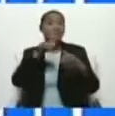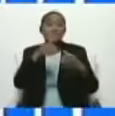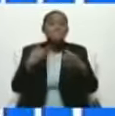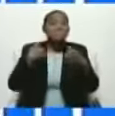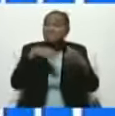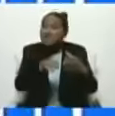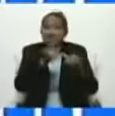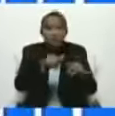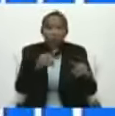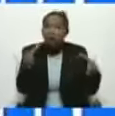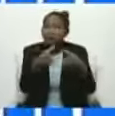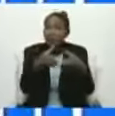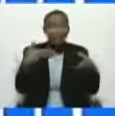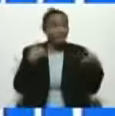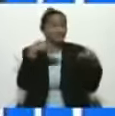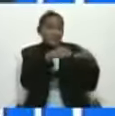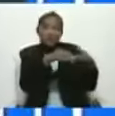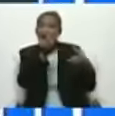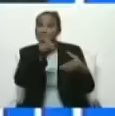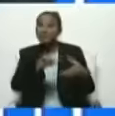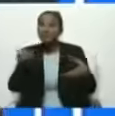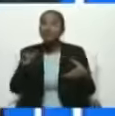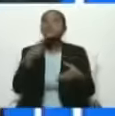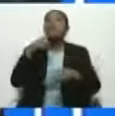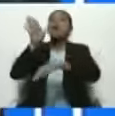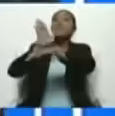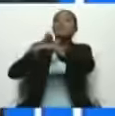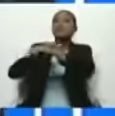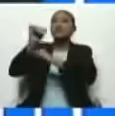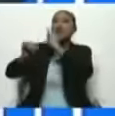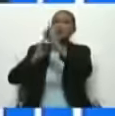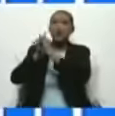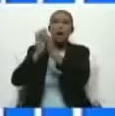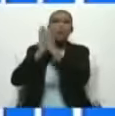los mismos y las mismas que le dijeron a Netanyahu que invadiera Venezuela,